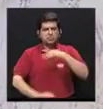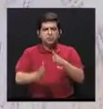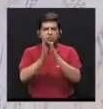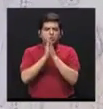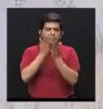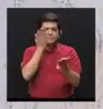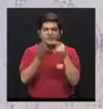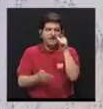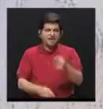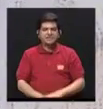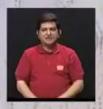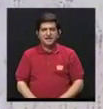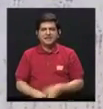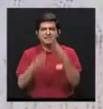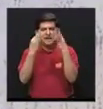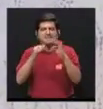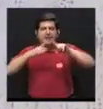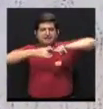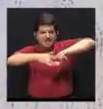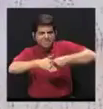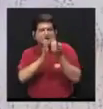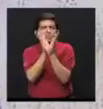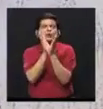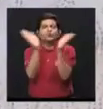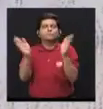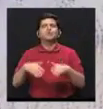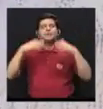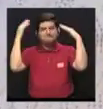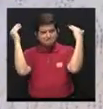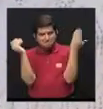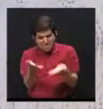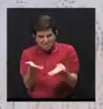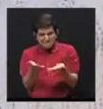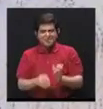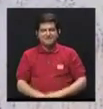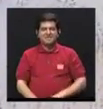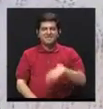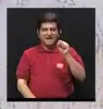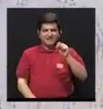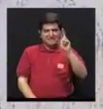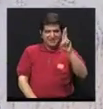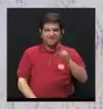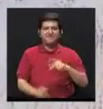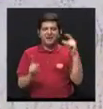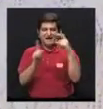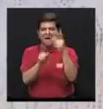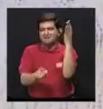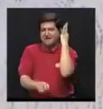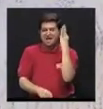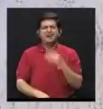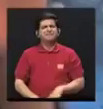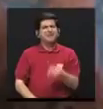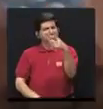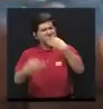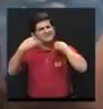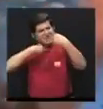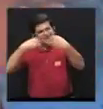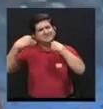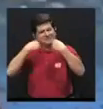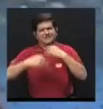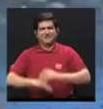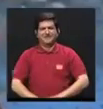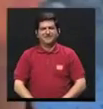hagas una introducción general. Bienvenida, Silvia, a Palabra de Mujer. Y contanos cómo